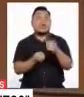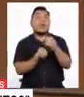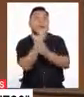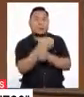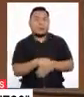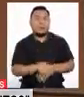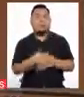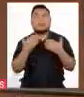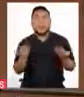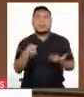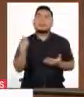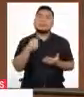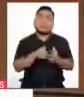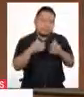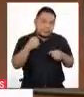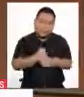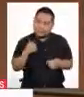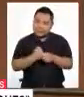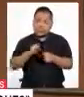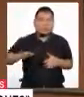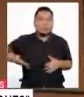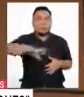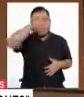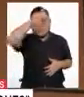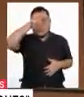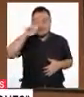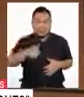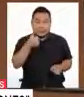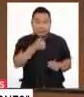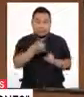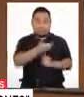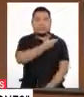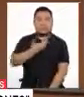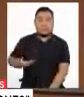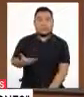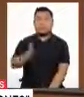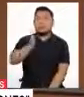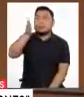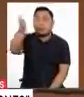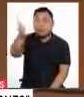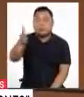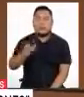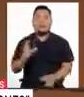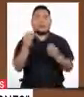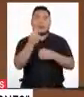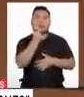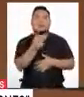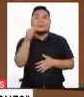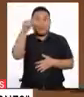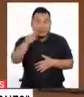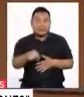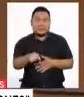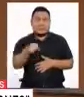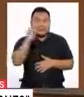consecuencia, estamos haciendo un gran esfuerzo a nivel nacional, presencia del gobierno, llevando, porque hemos dicho que esta